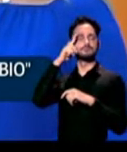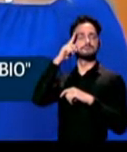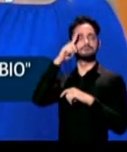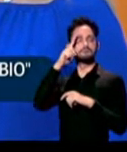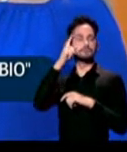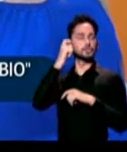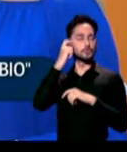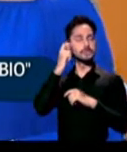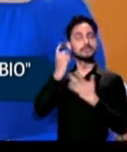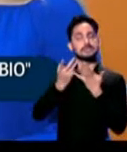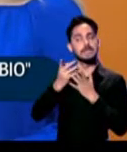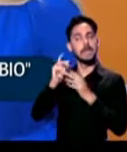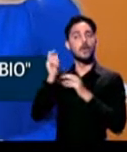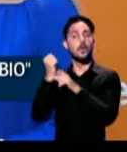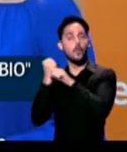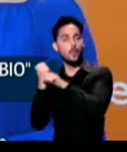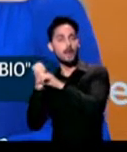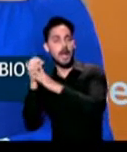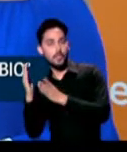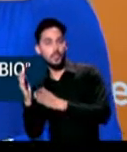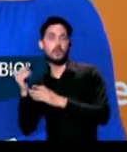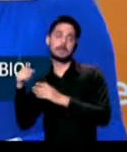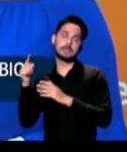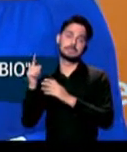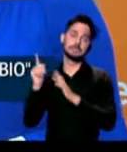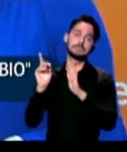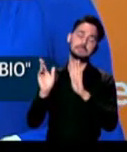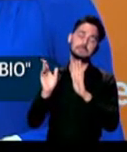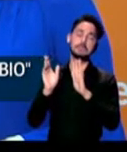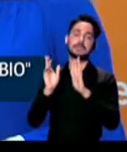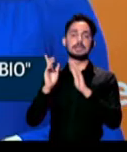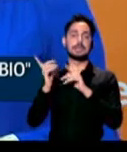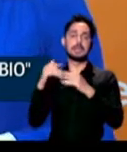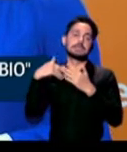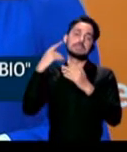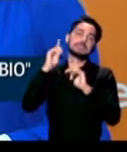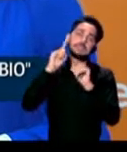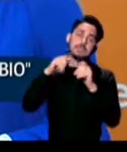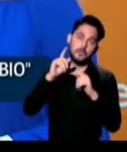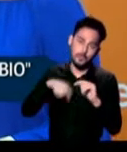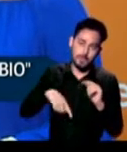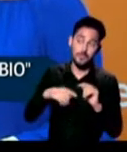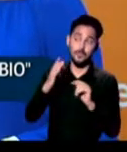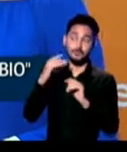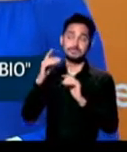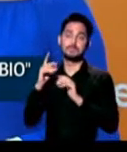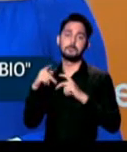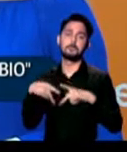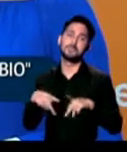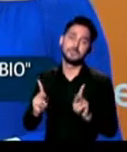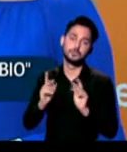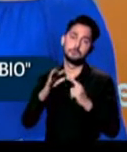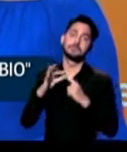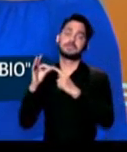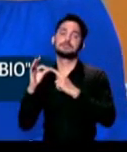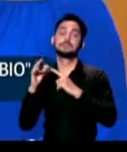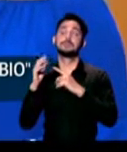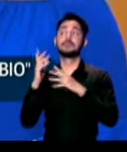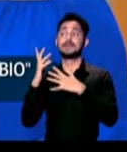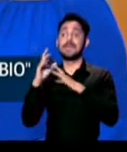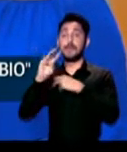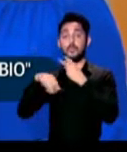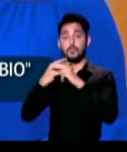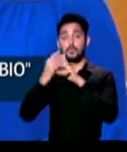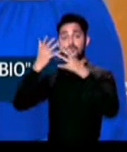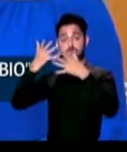al recibimiento, porque pues ellos tienen sus equipos que tienen que entonces darles un permiso especial para que una vez culminado el clásico